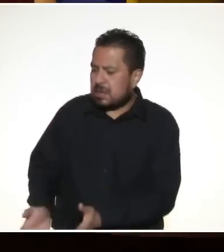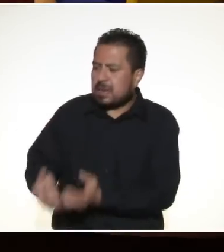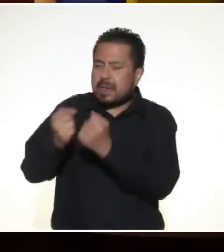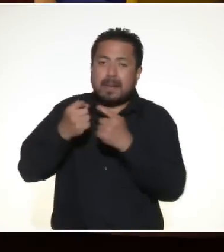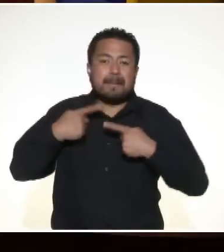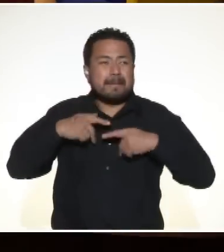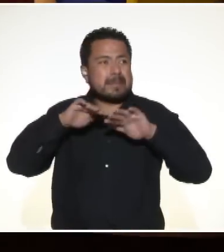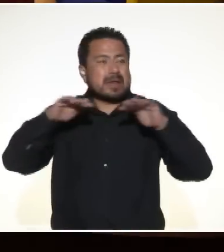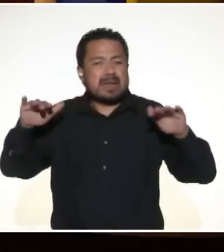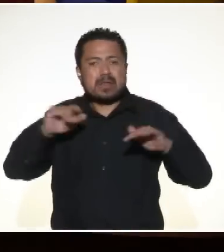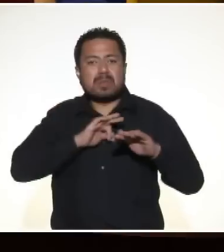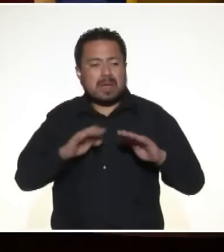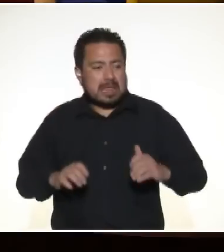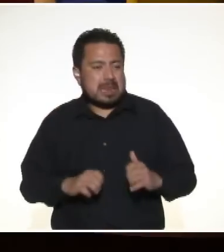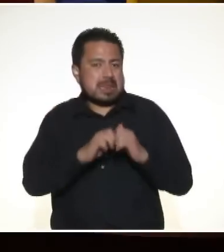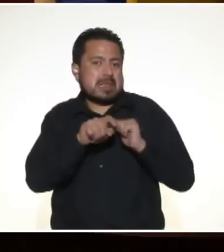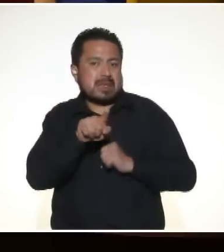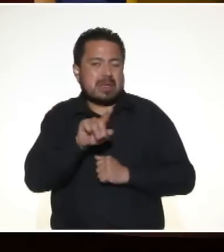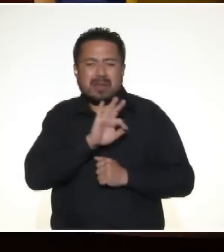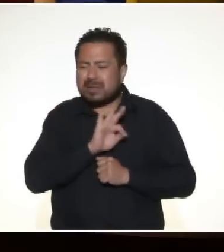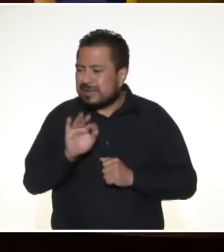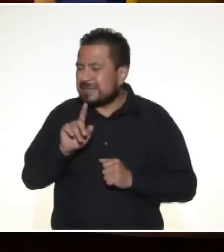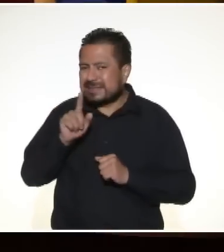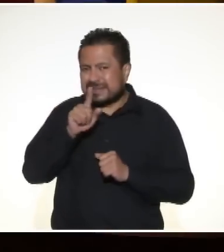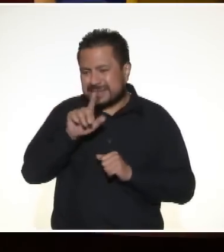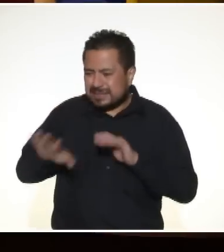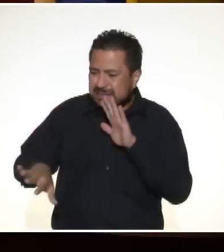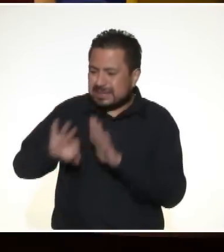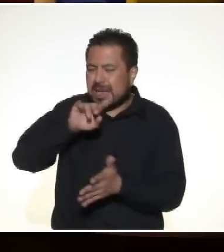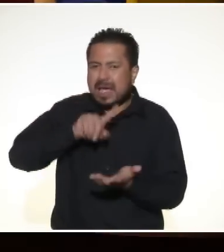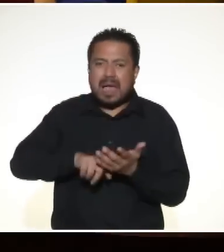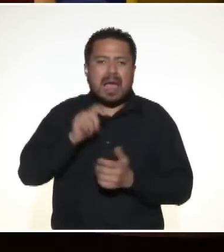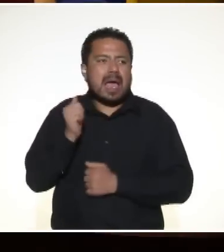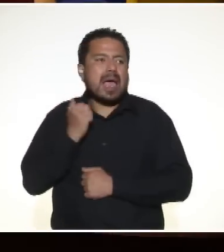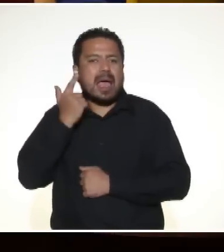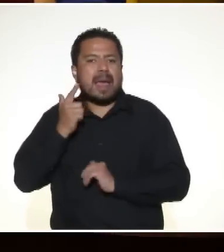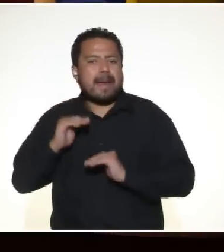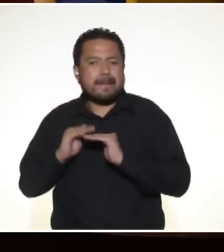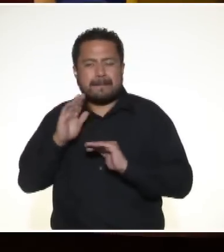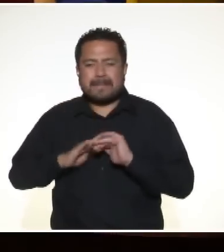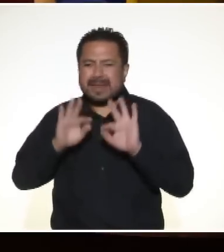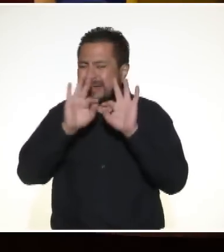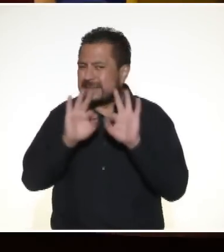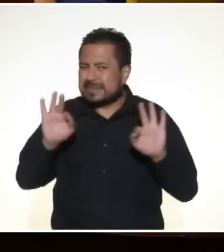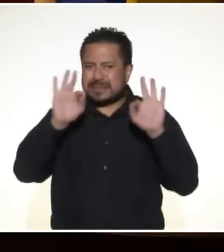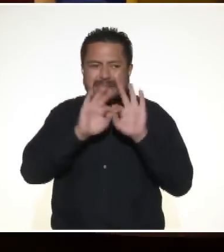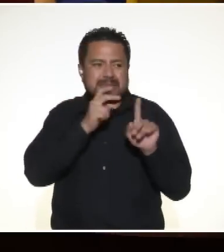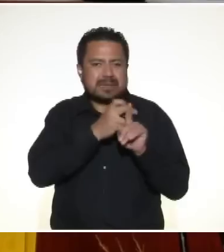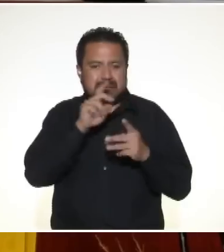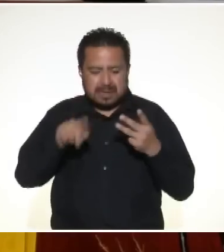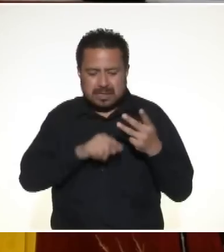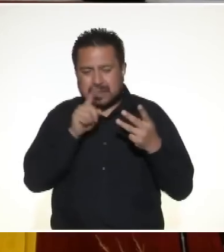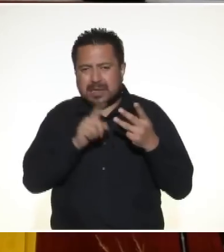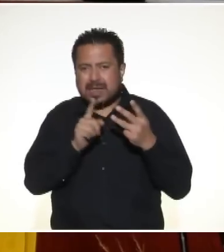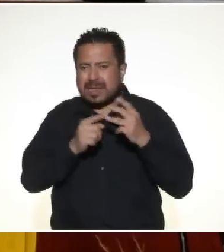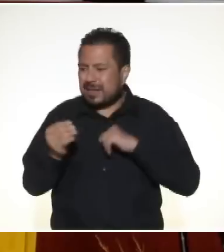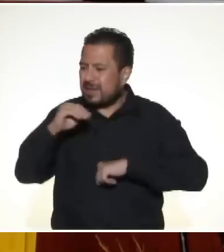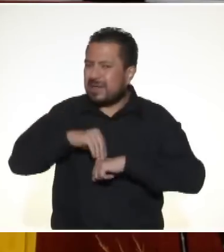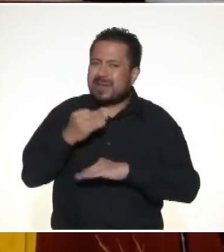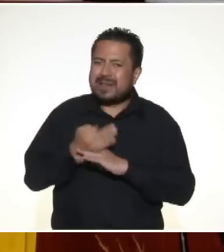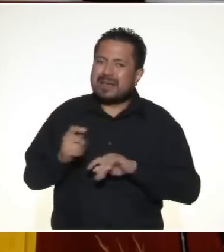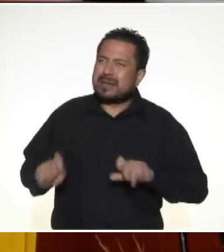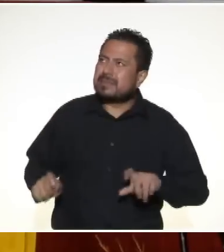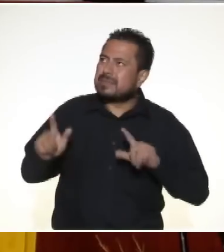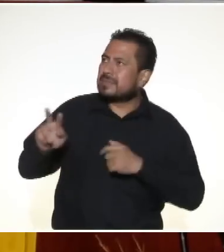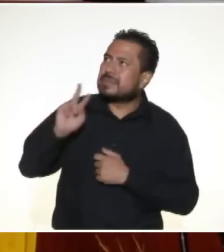adulto y te puedes poner tú en riesgo, no te pongas en riesgo. Trata de sacarlo con algo más, que esto es importantísimo. 3, aplicar lo que acabamos de ver en la